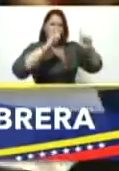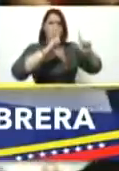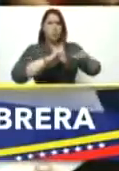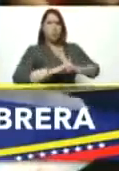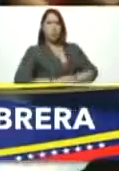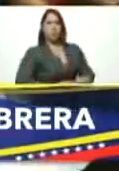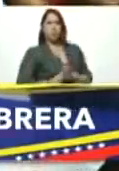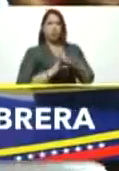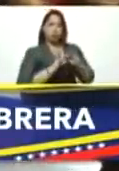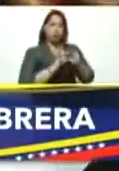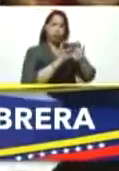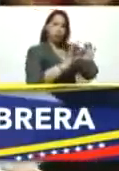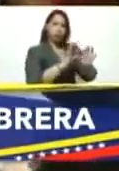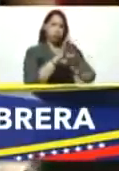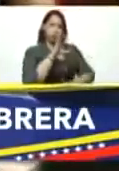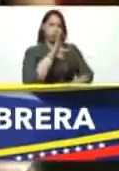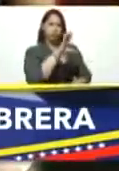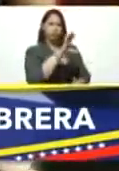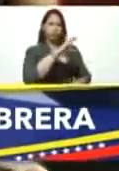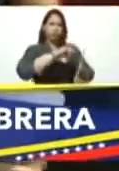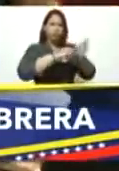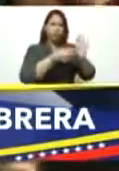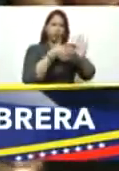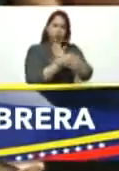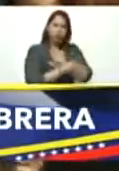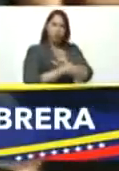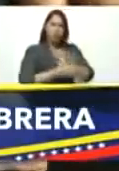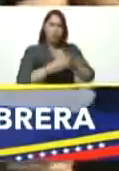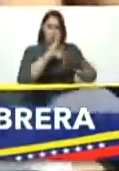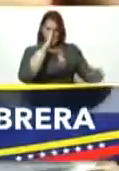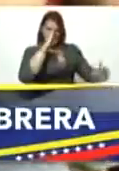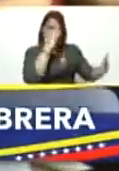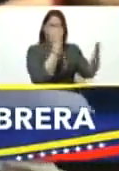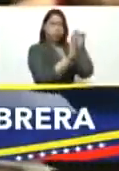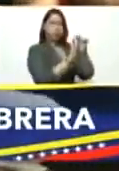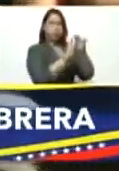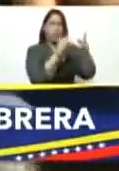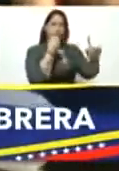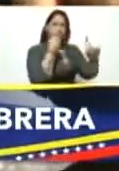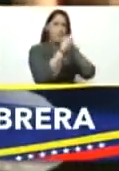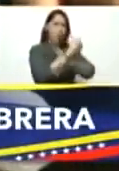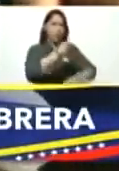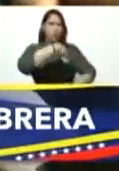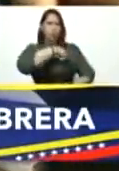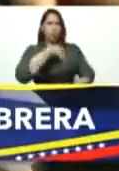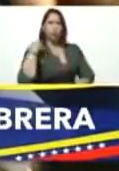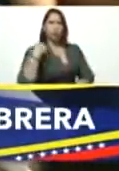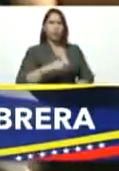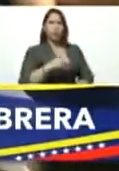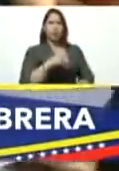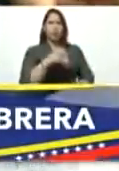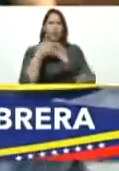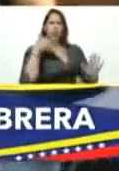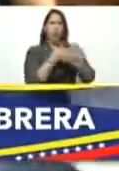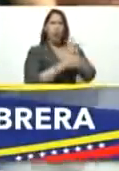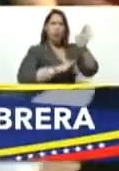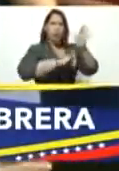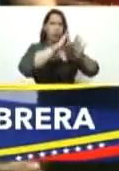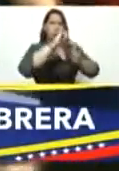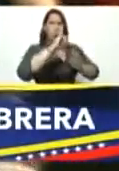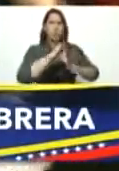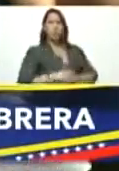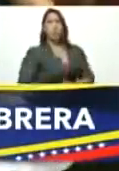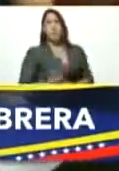consolidar la patria en el sentido de enfrentar ese flagelo que teníamos que realización pero hoy